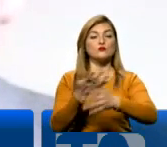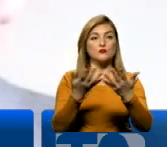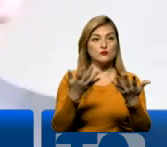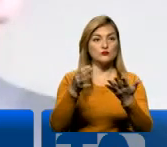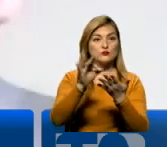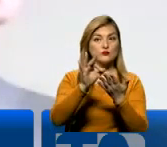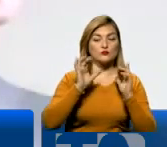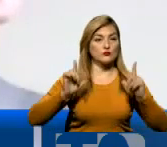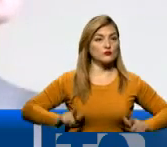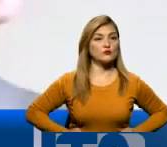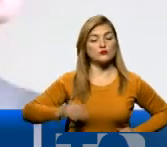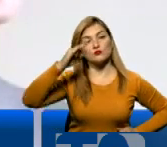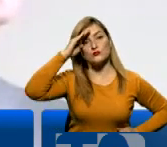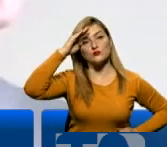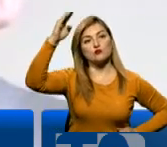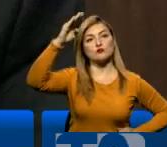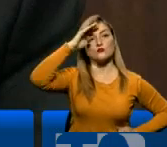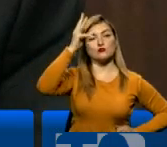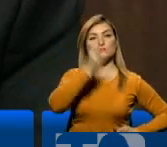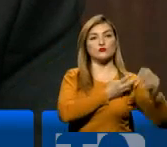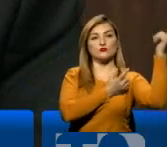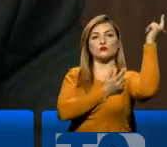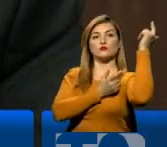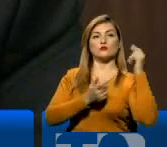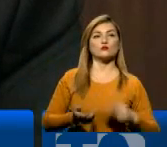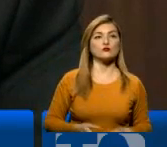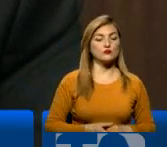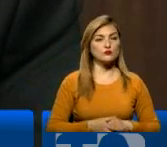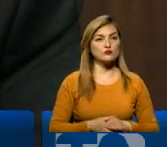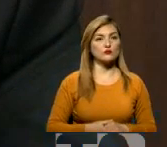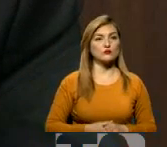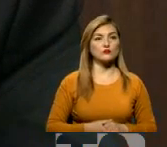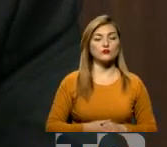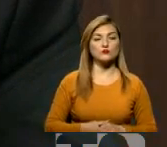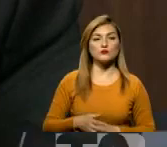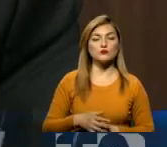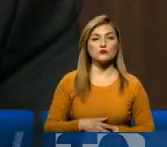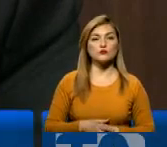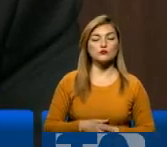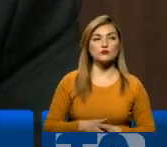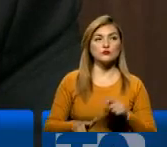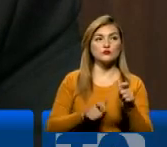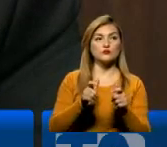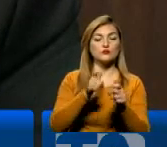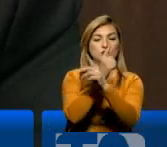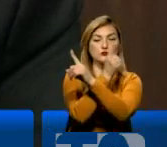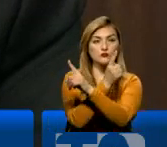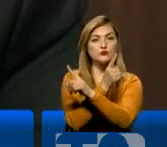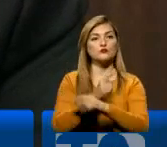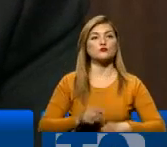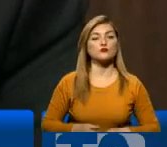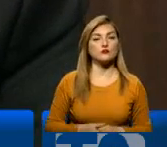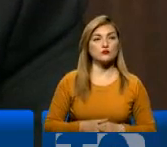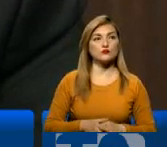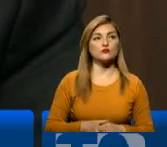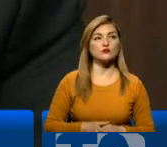de salud, policía, ejército. Tenemos también personas que tienen algún grado de discapacidad. La